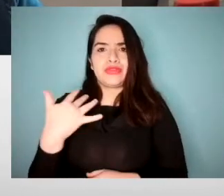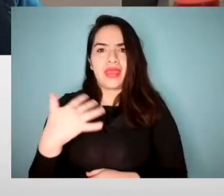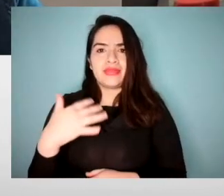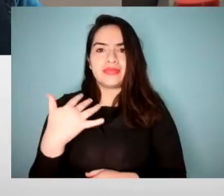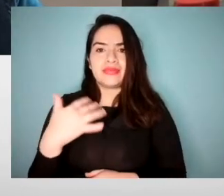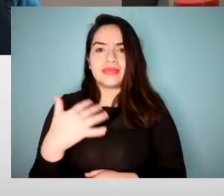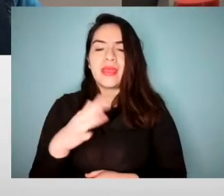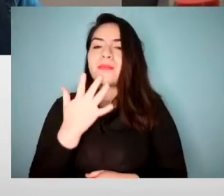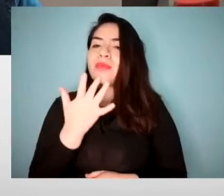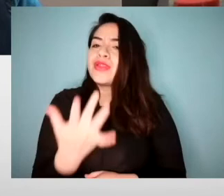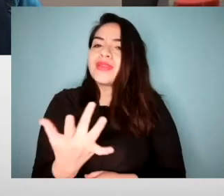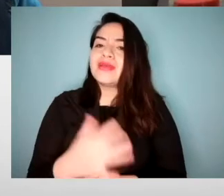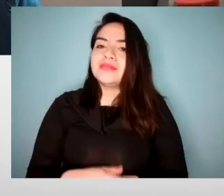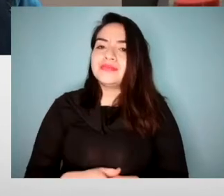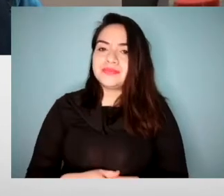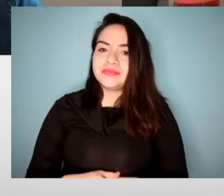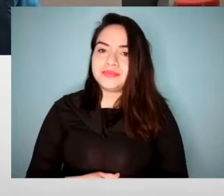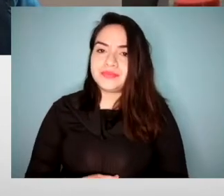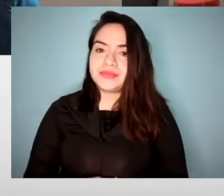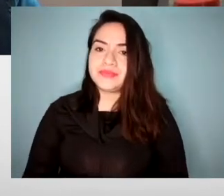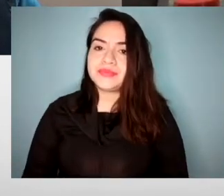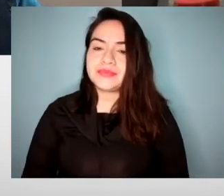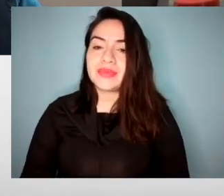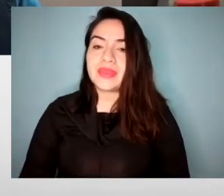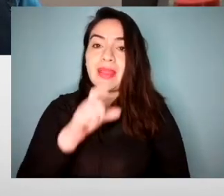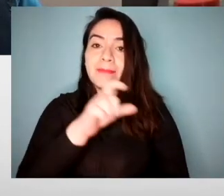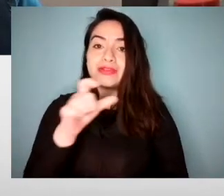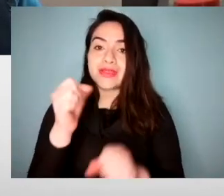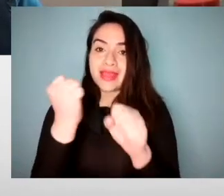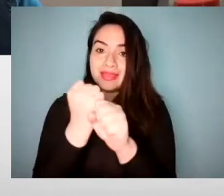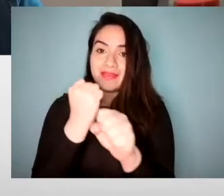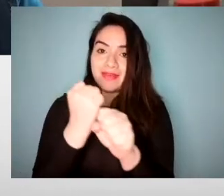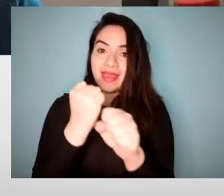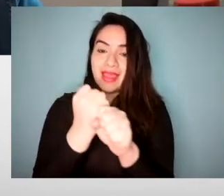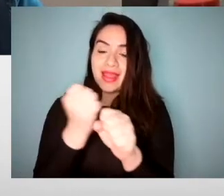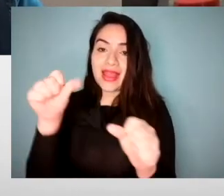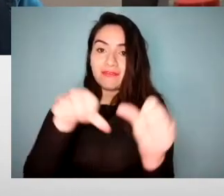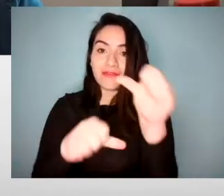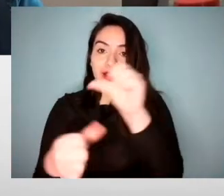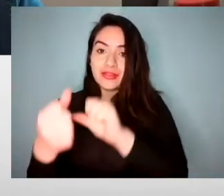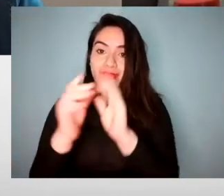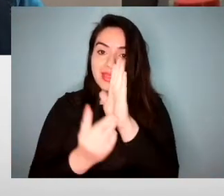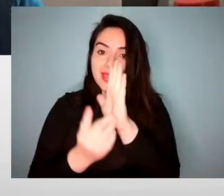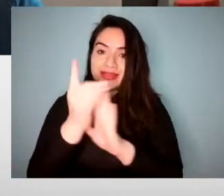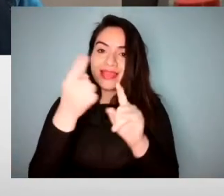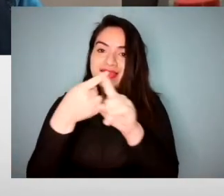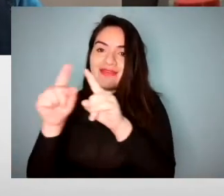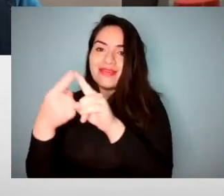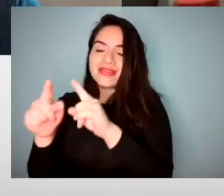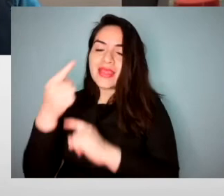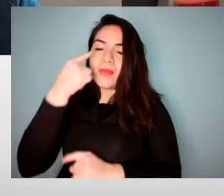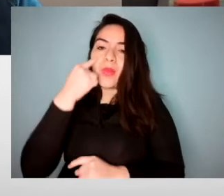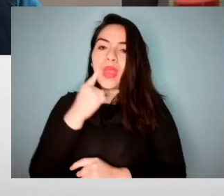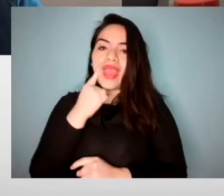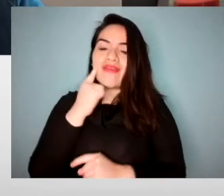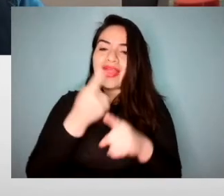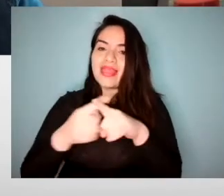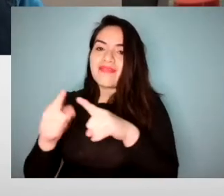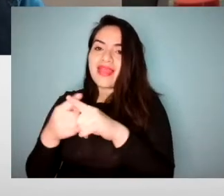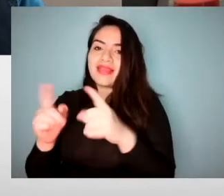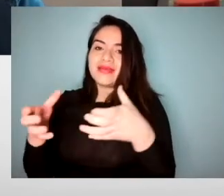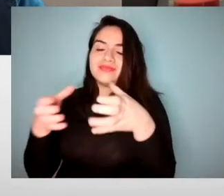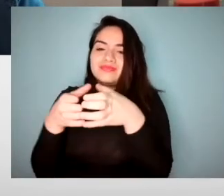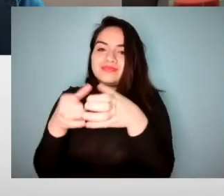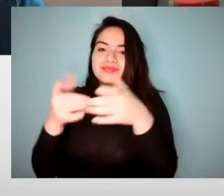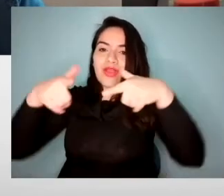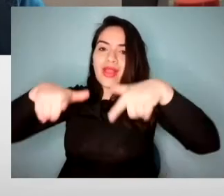fondo gente que trabaja en laboratorio desarrolla distintos experimentos en distintos organismos y tratan de explicar